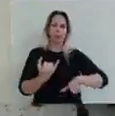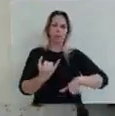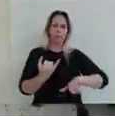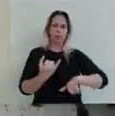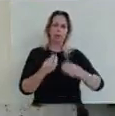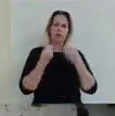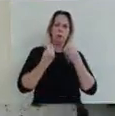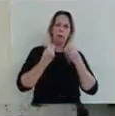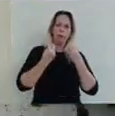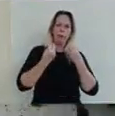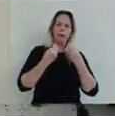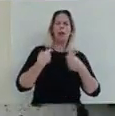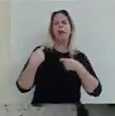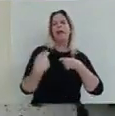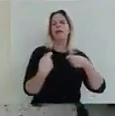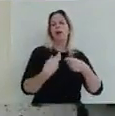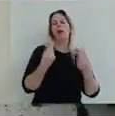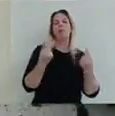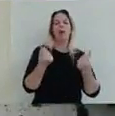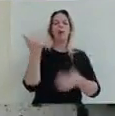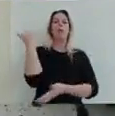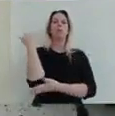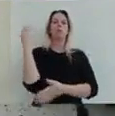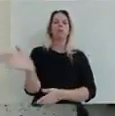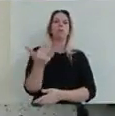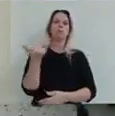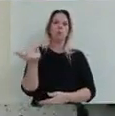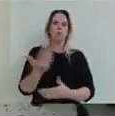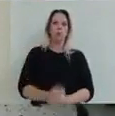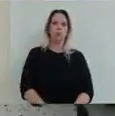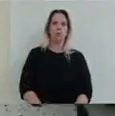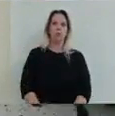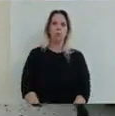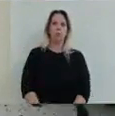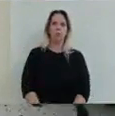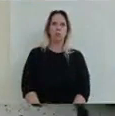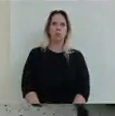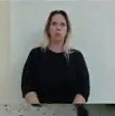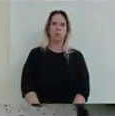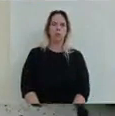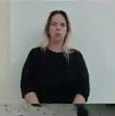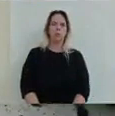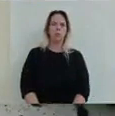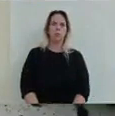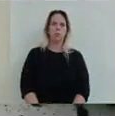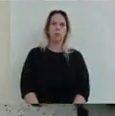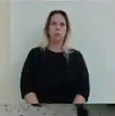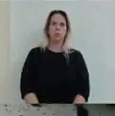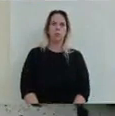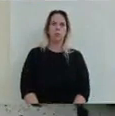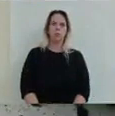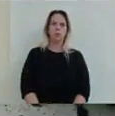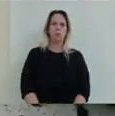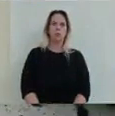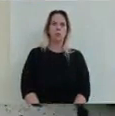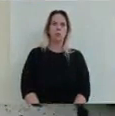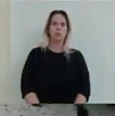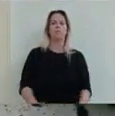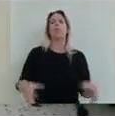anual 2019, que este Consejo Deliberante tiene la obligación y el derecho de conocer los estados contables de la